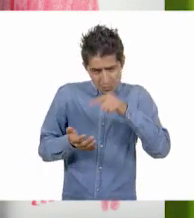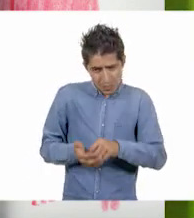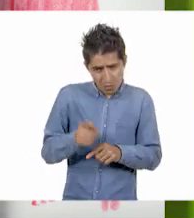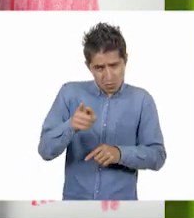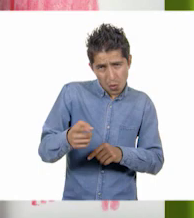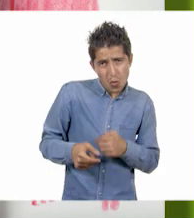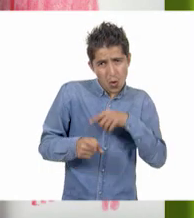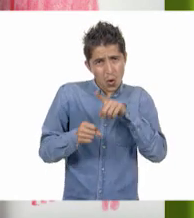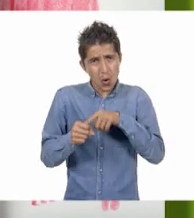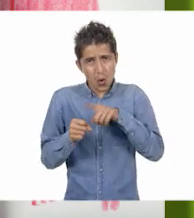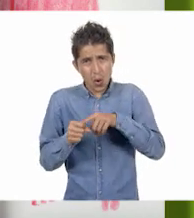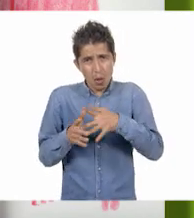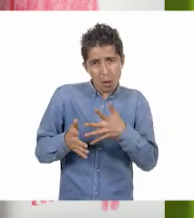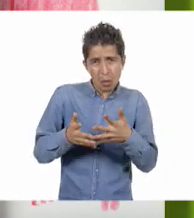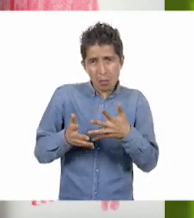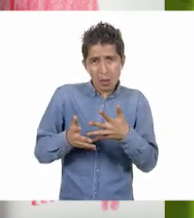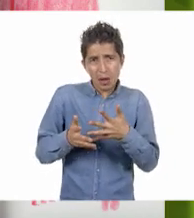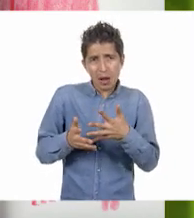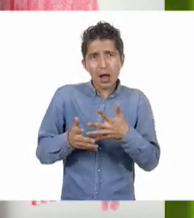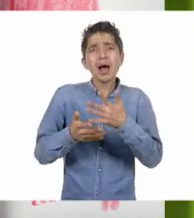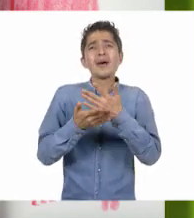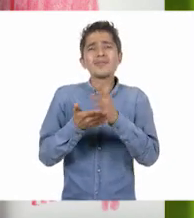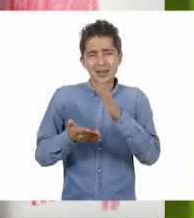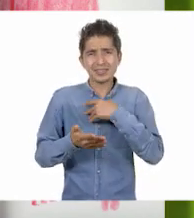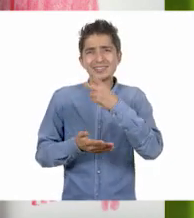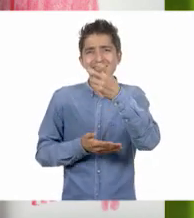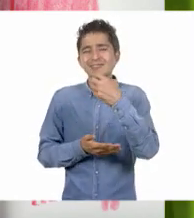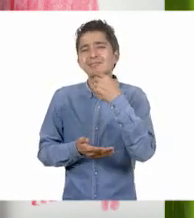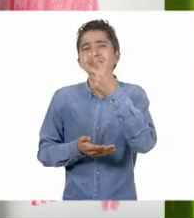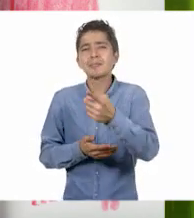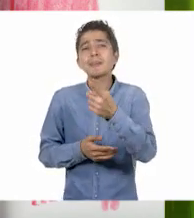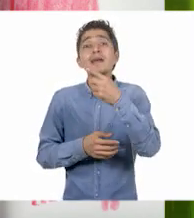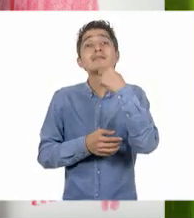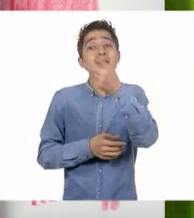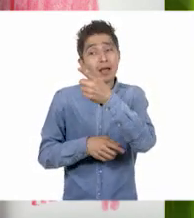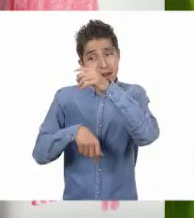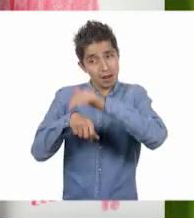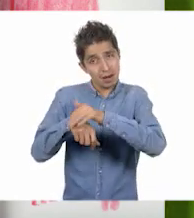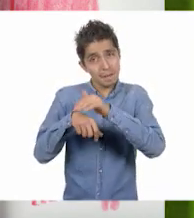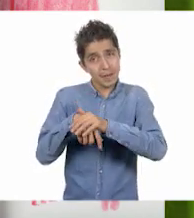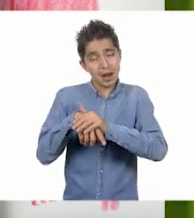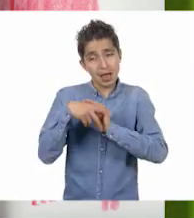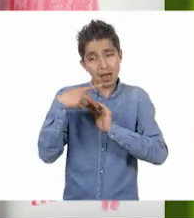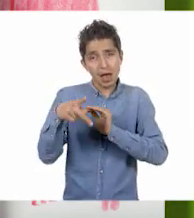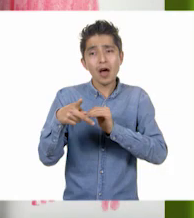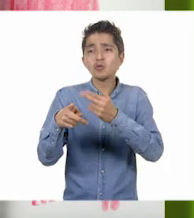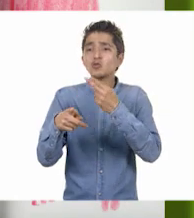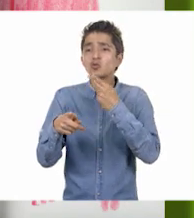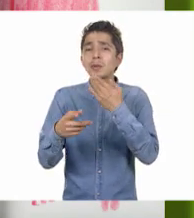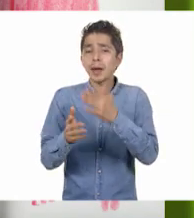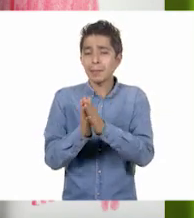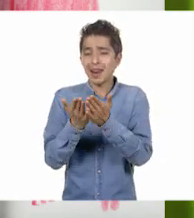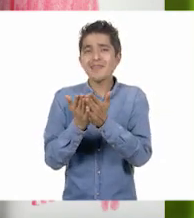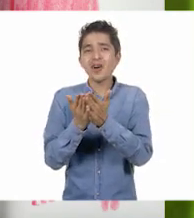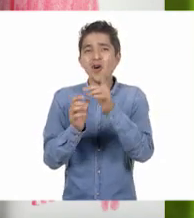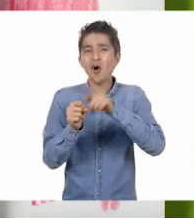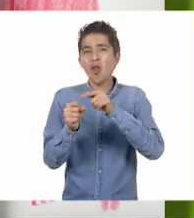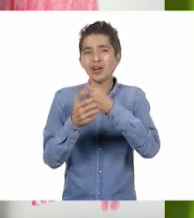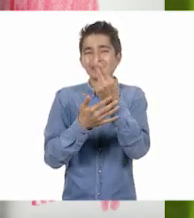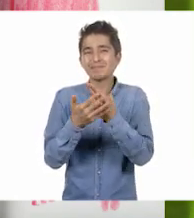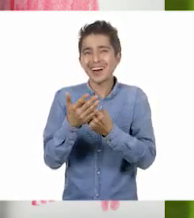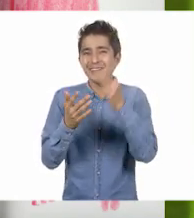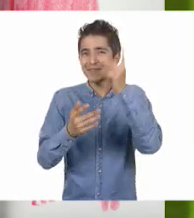color para niñas, ¿verdad? Y hablando de eso, por favor, dile a tu hermanita que le agradezco por usarme en su libro para colorear